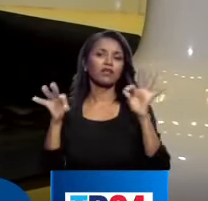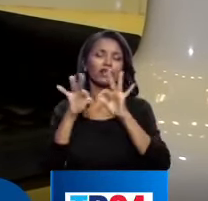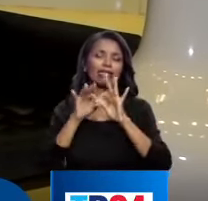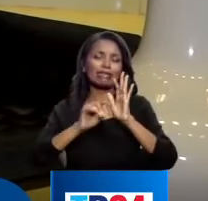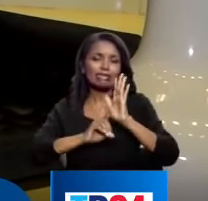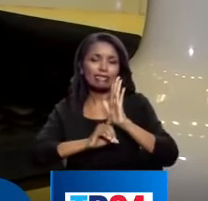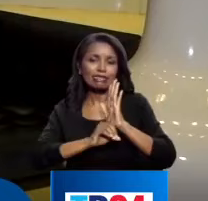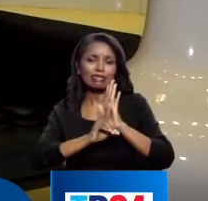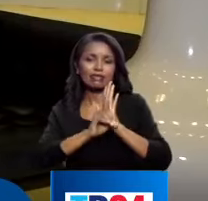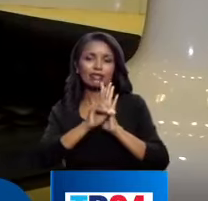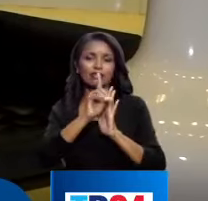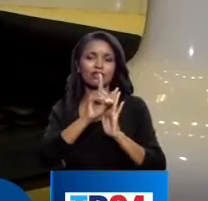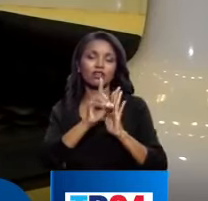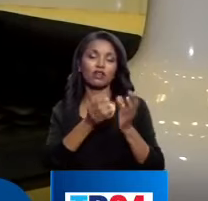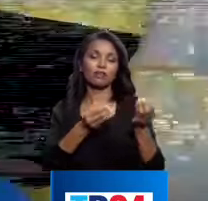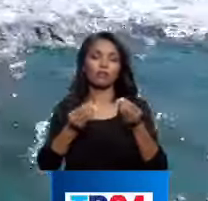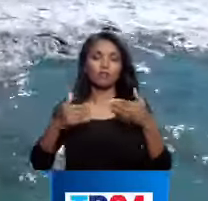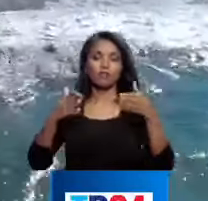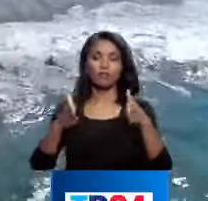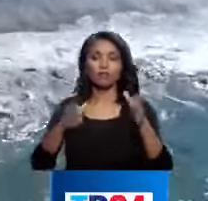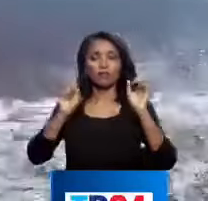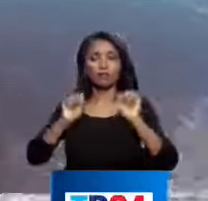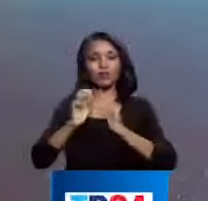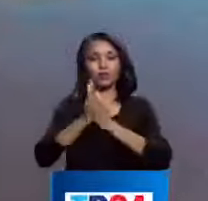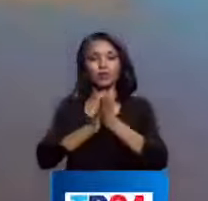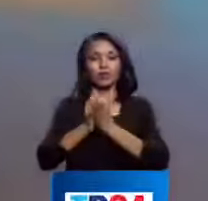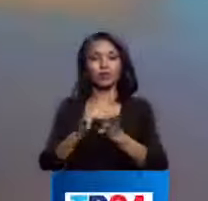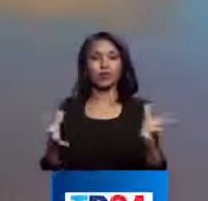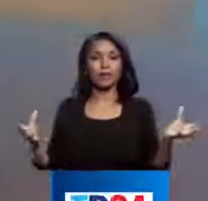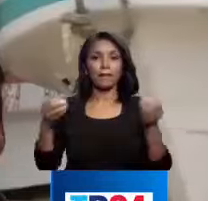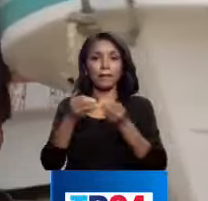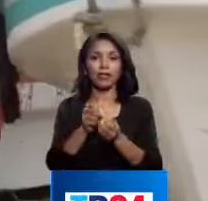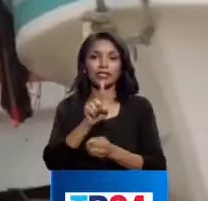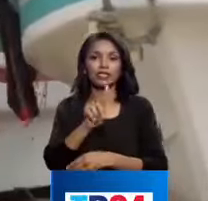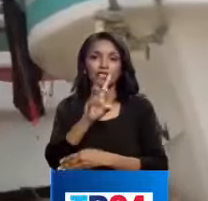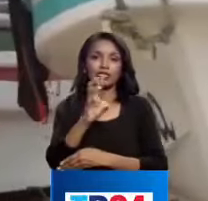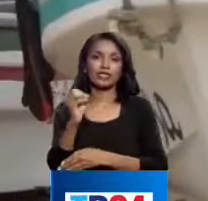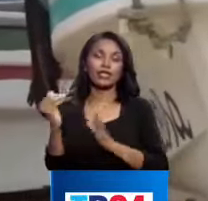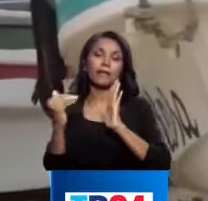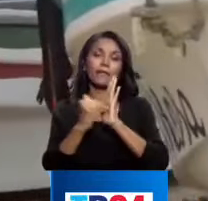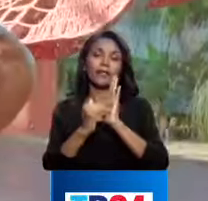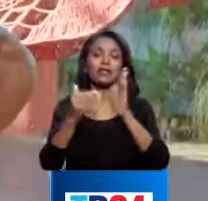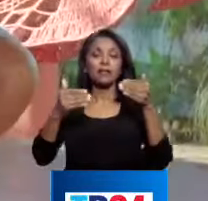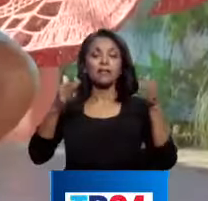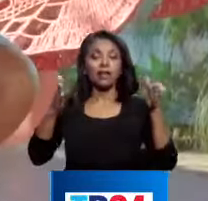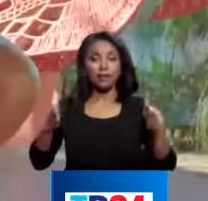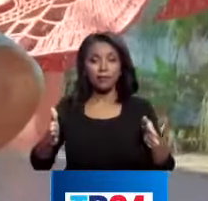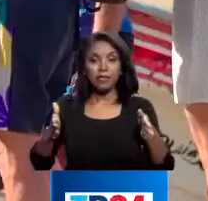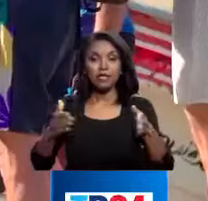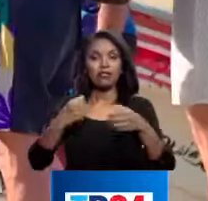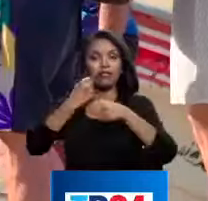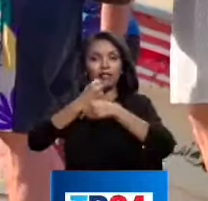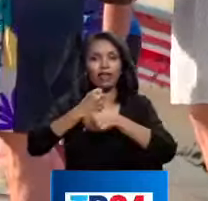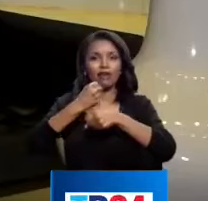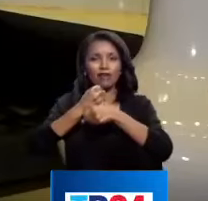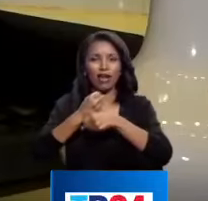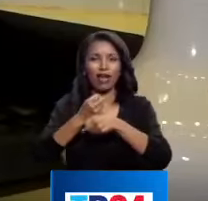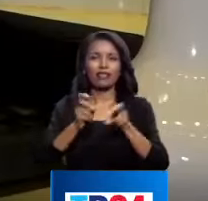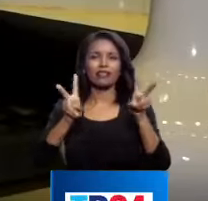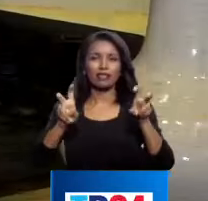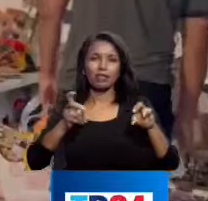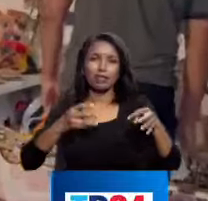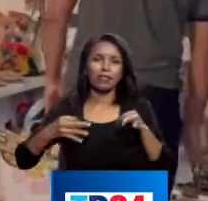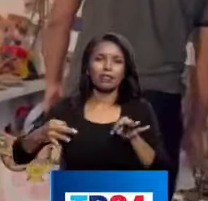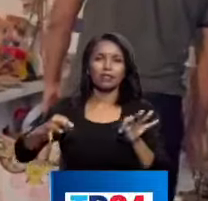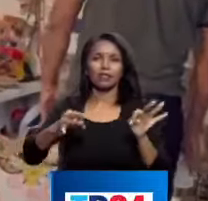oportunidad a miles de panameños. Más de 170 mil panameños dependen del sector turismo.